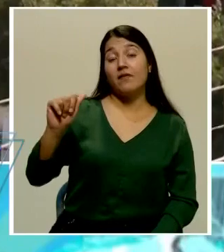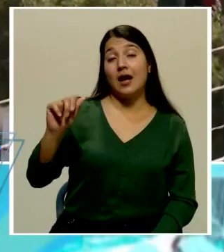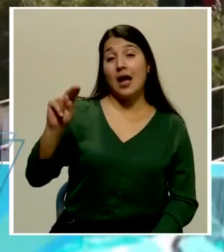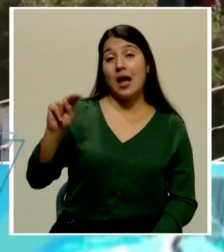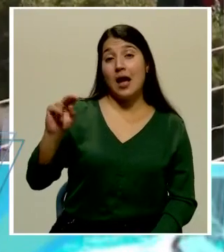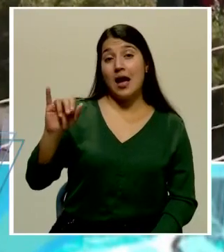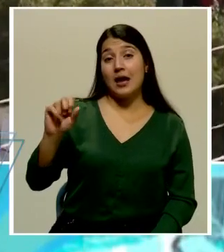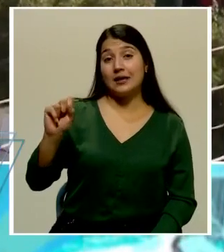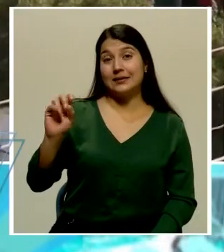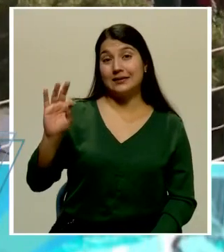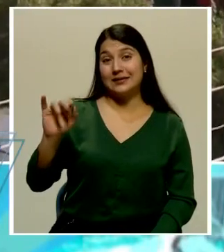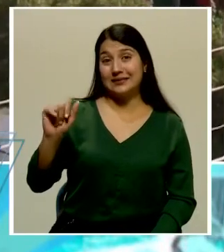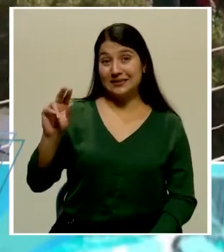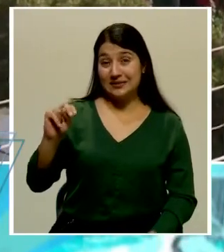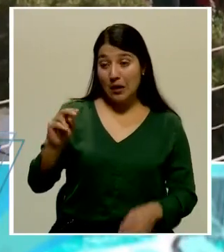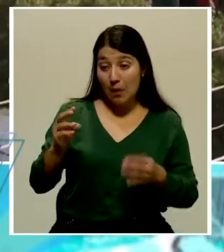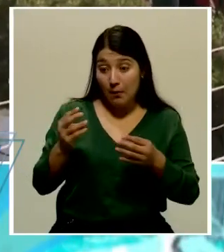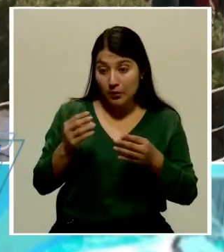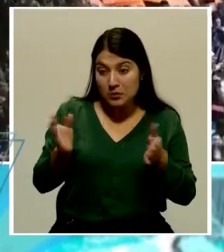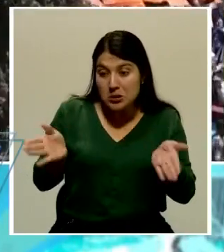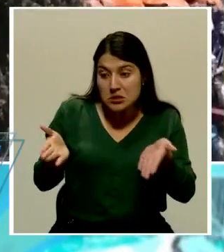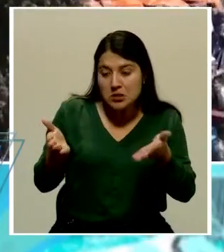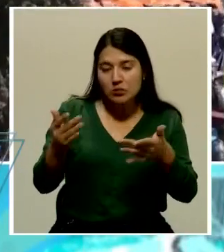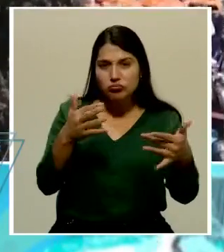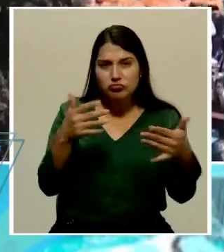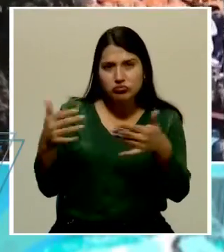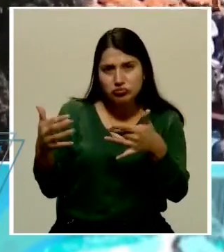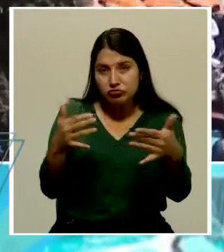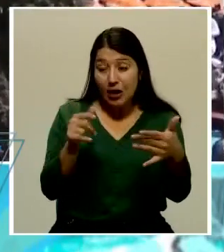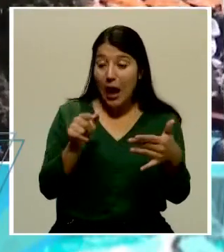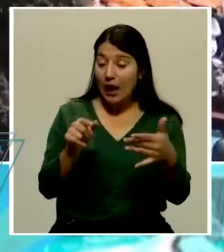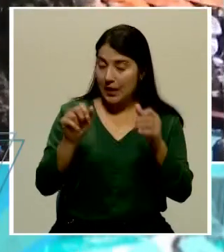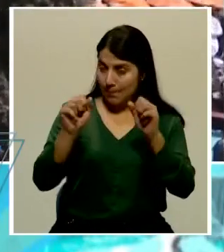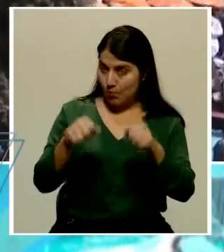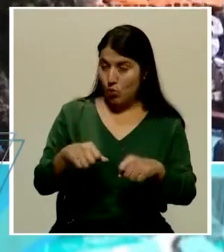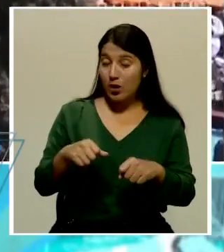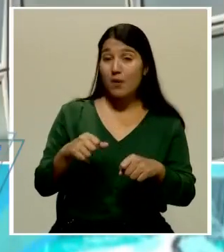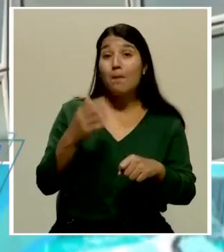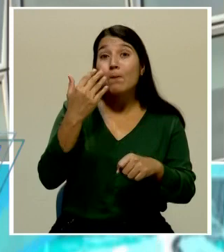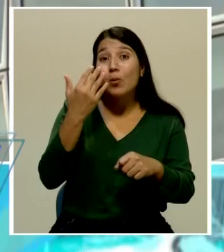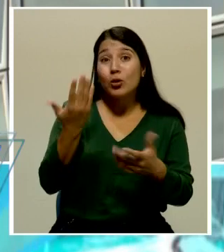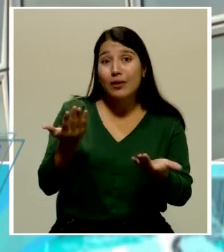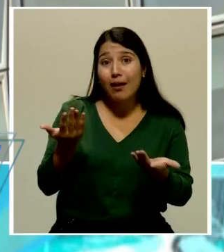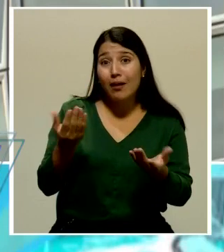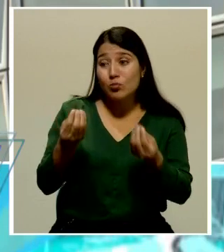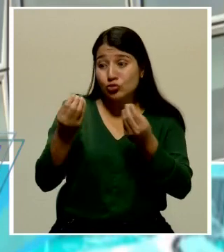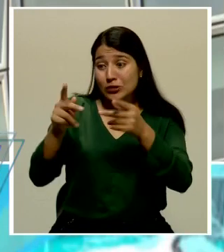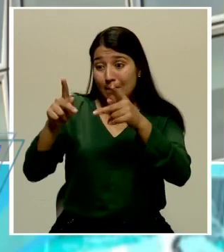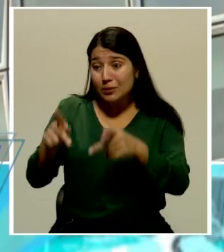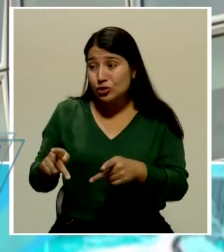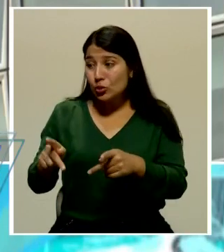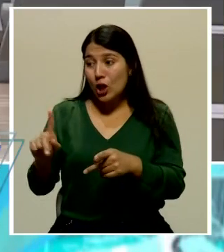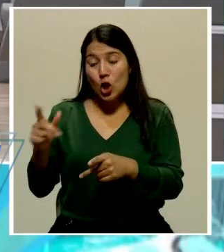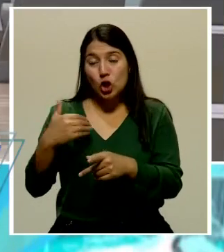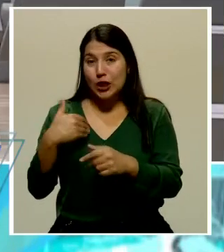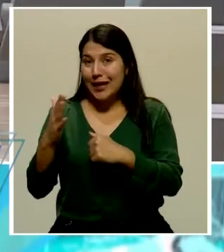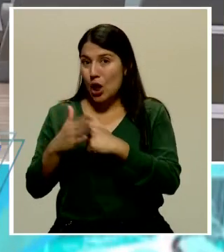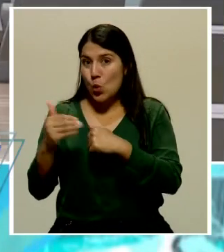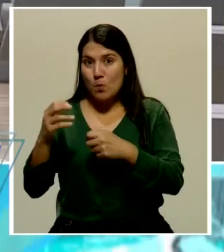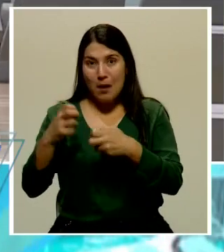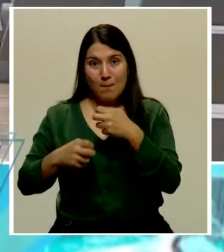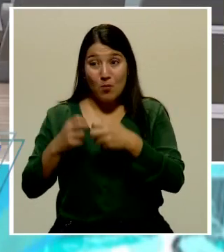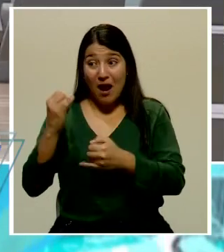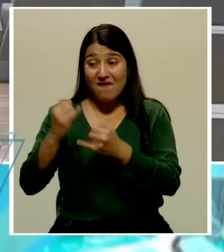generar conflictos bélicos en donde se sanciona a civiles que no están en el conflicto, en donde se maltrata,